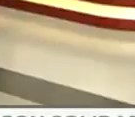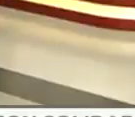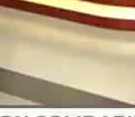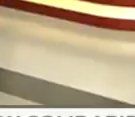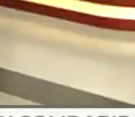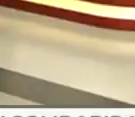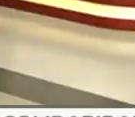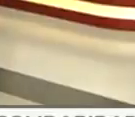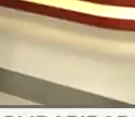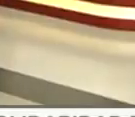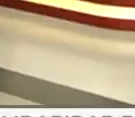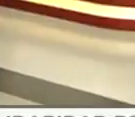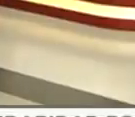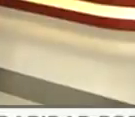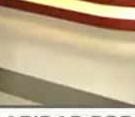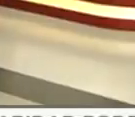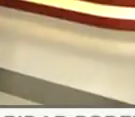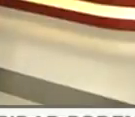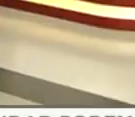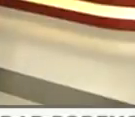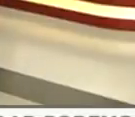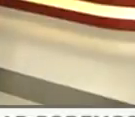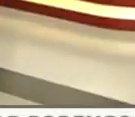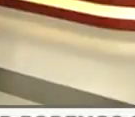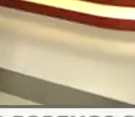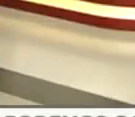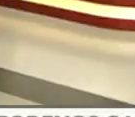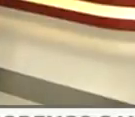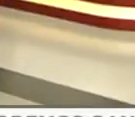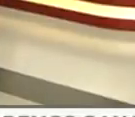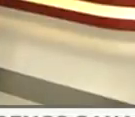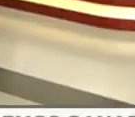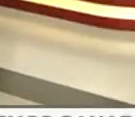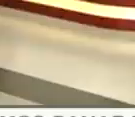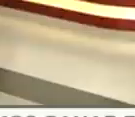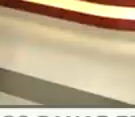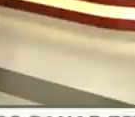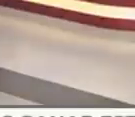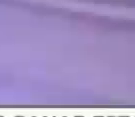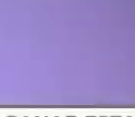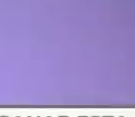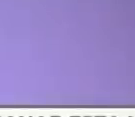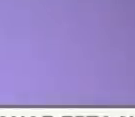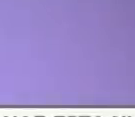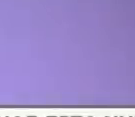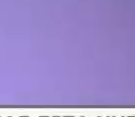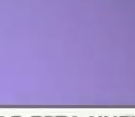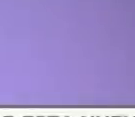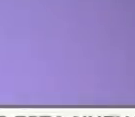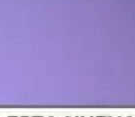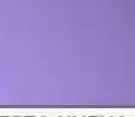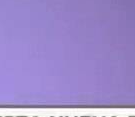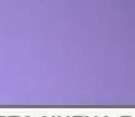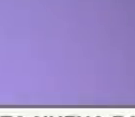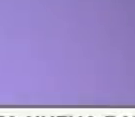Ahora vamos de inmediato con información de último minuto. María Jiménez desde Miraflores nos cuenta.